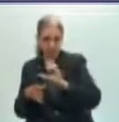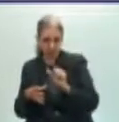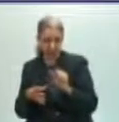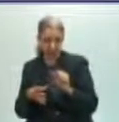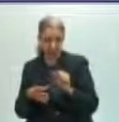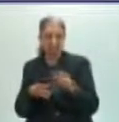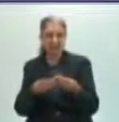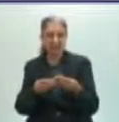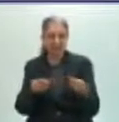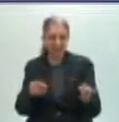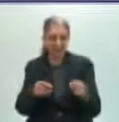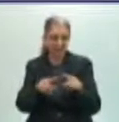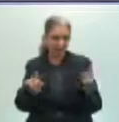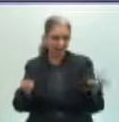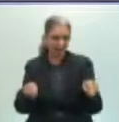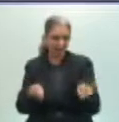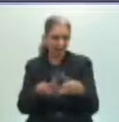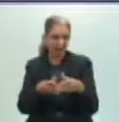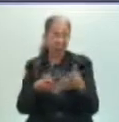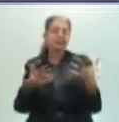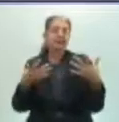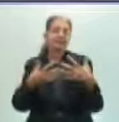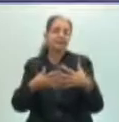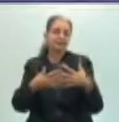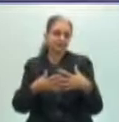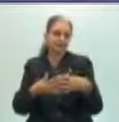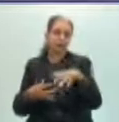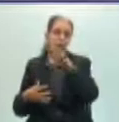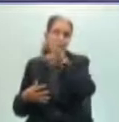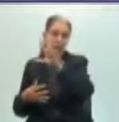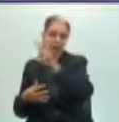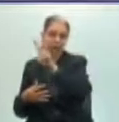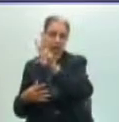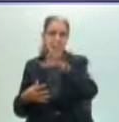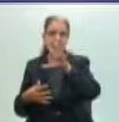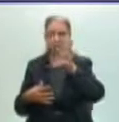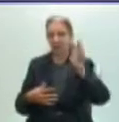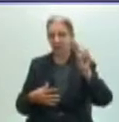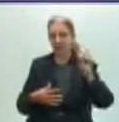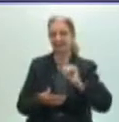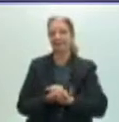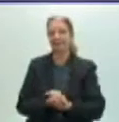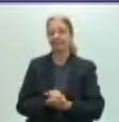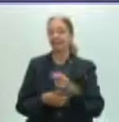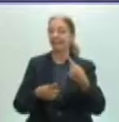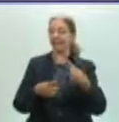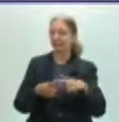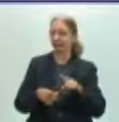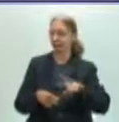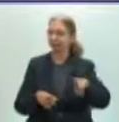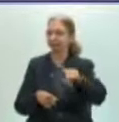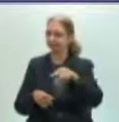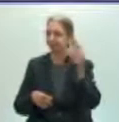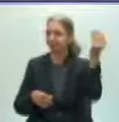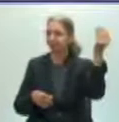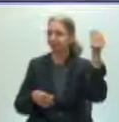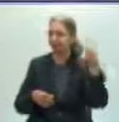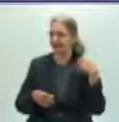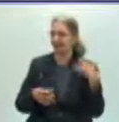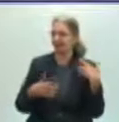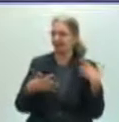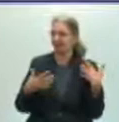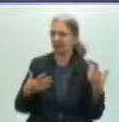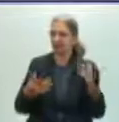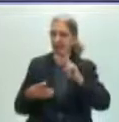de extensión de esta empresa, que son 250. Pero usted ya conoce la relación de que es